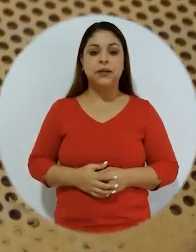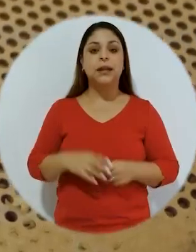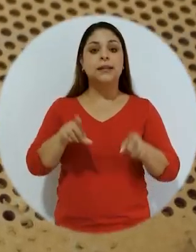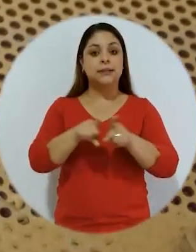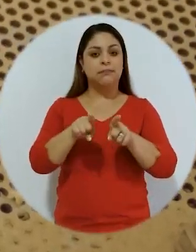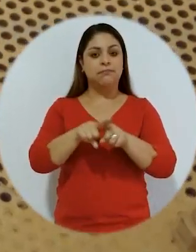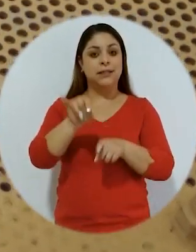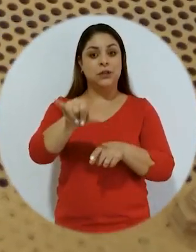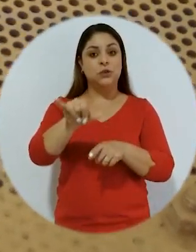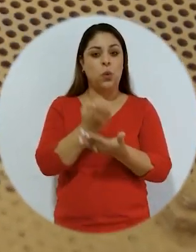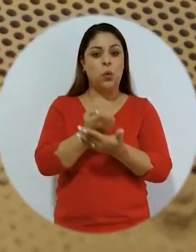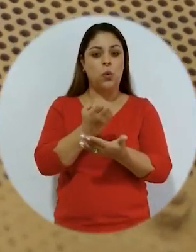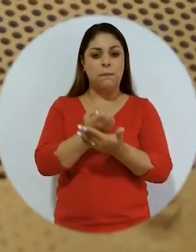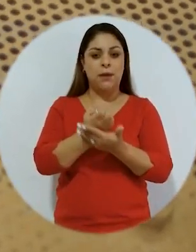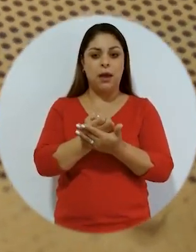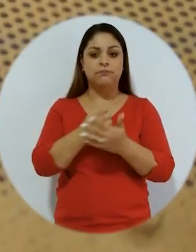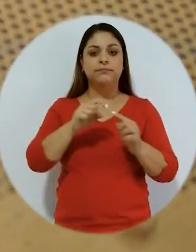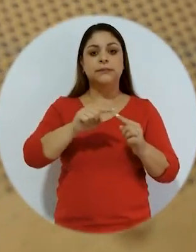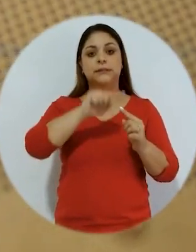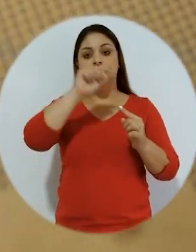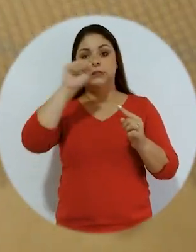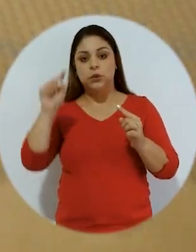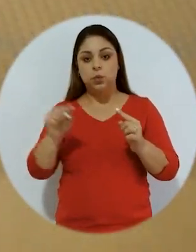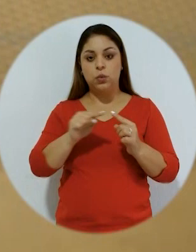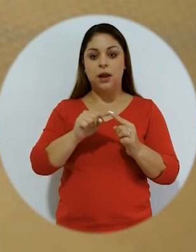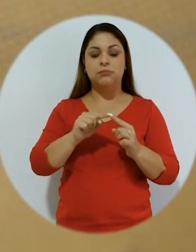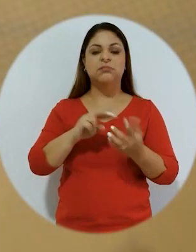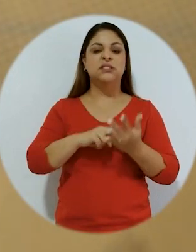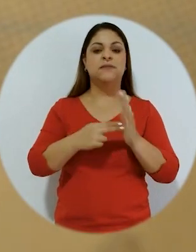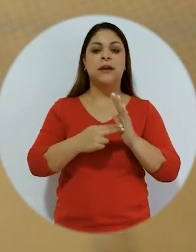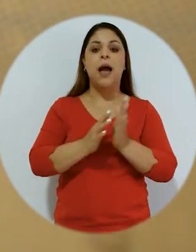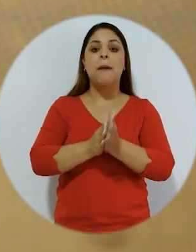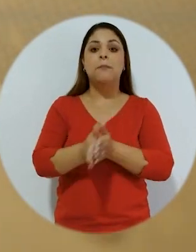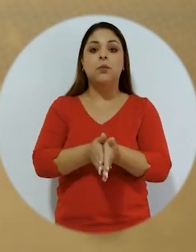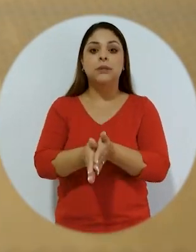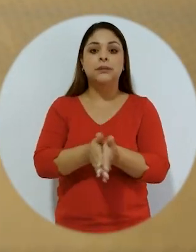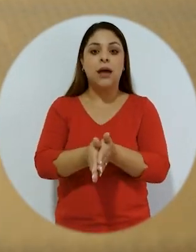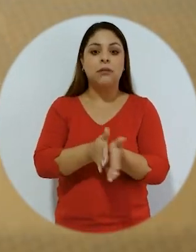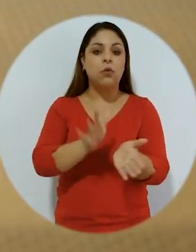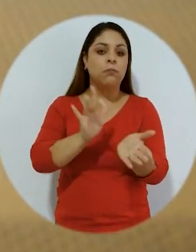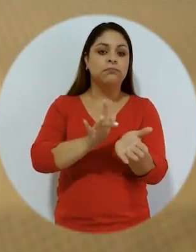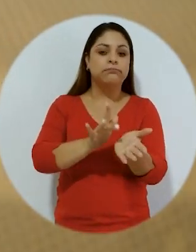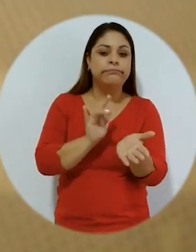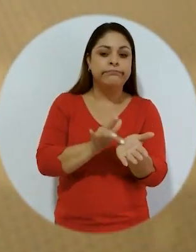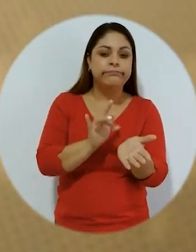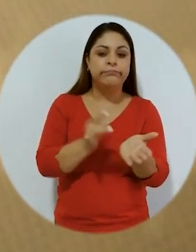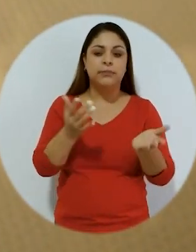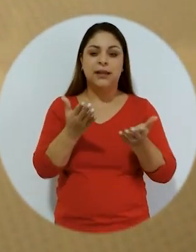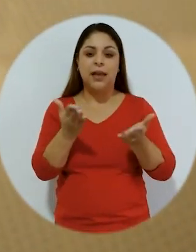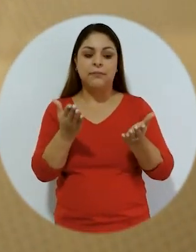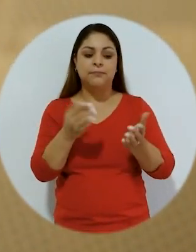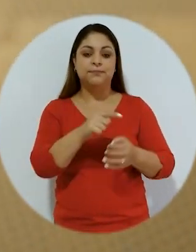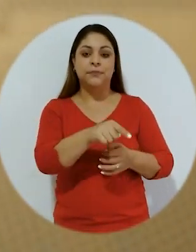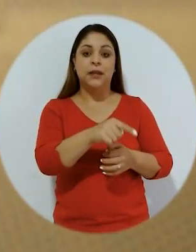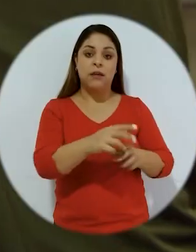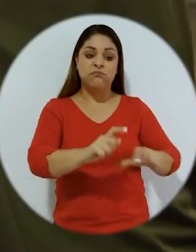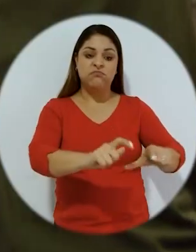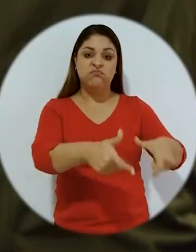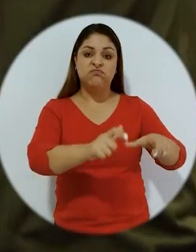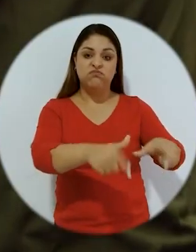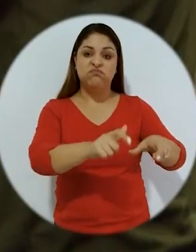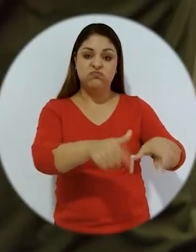punto de vista de economía circular, cómo podemos generar un aprovechamiento, en este caso de los residuos que se